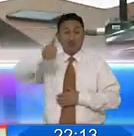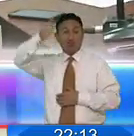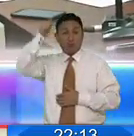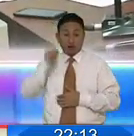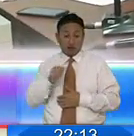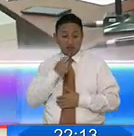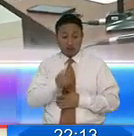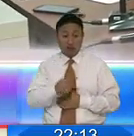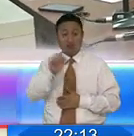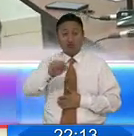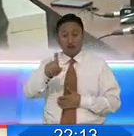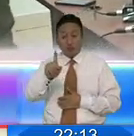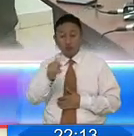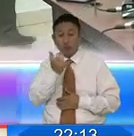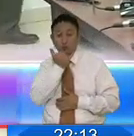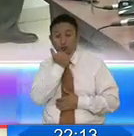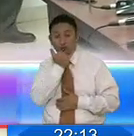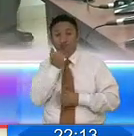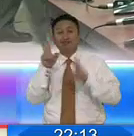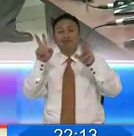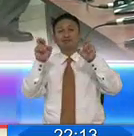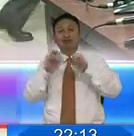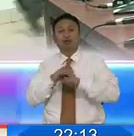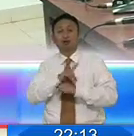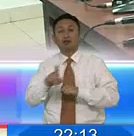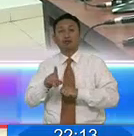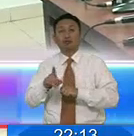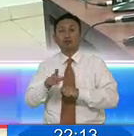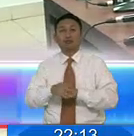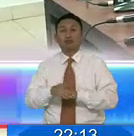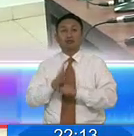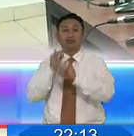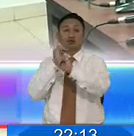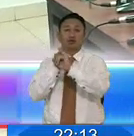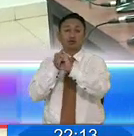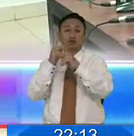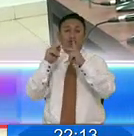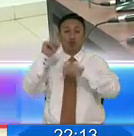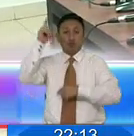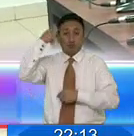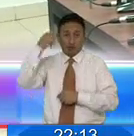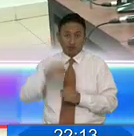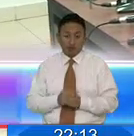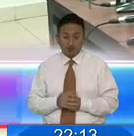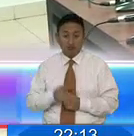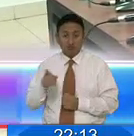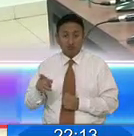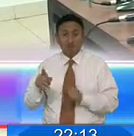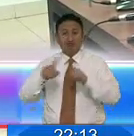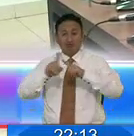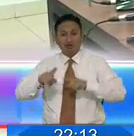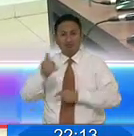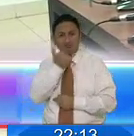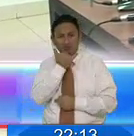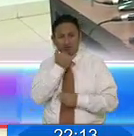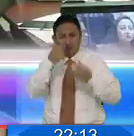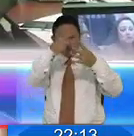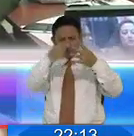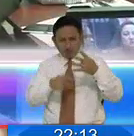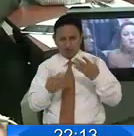uno de esos errores de lo que tiene que ver con las entidades gubernamentales y como esos hay varios dentro del texto legal